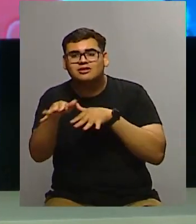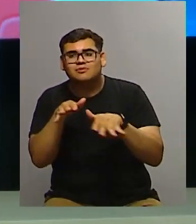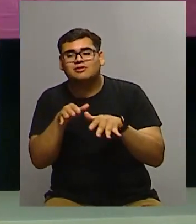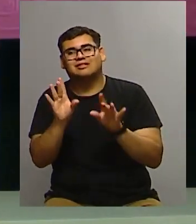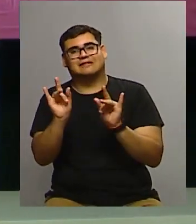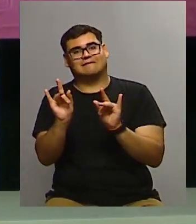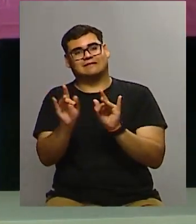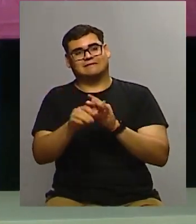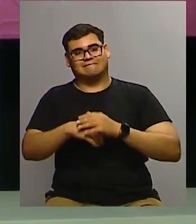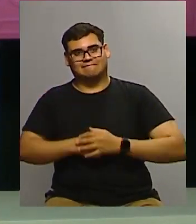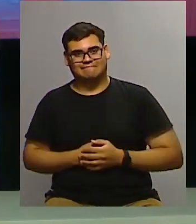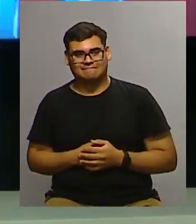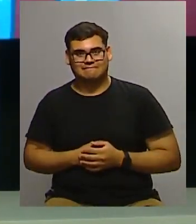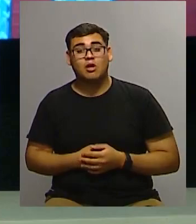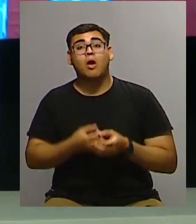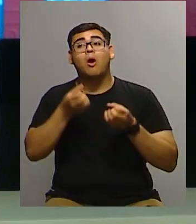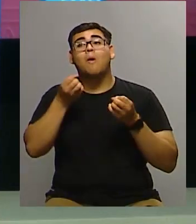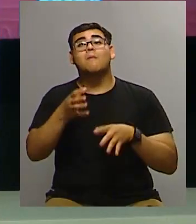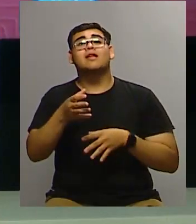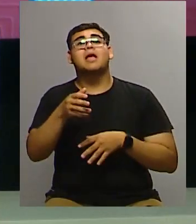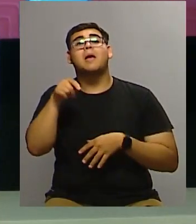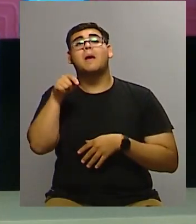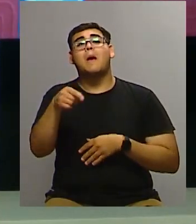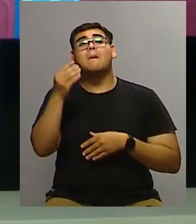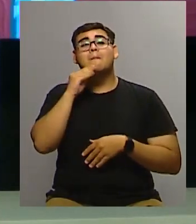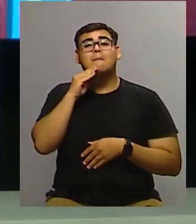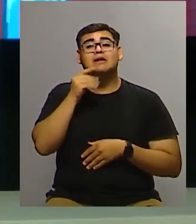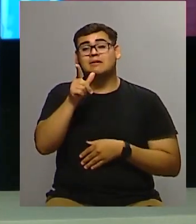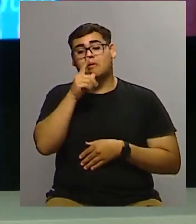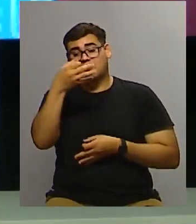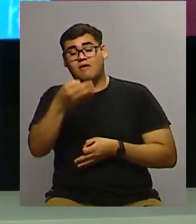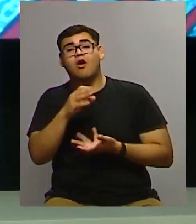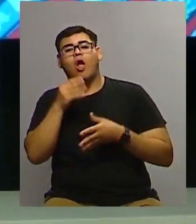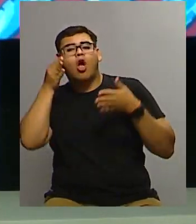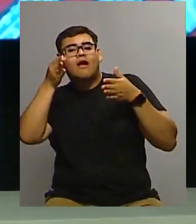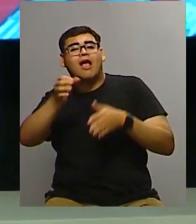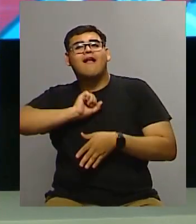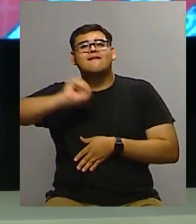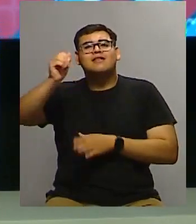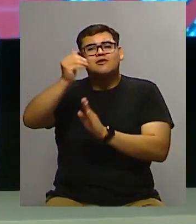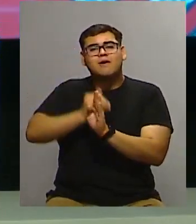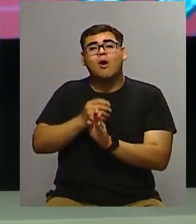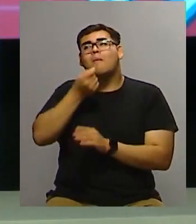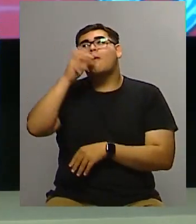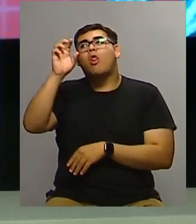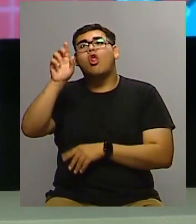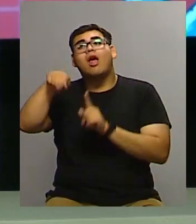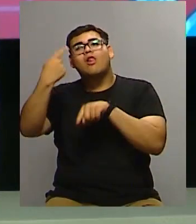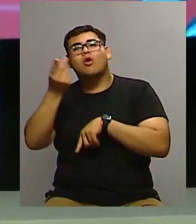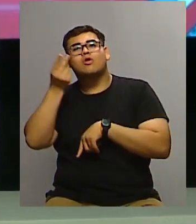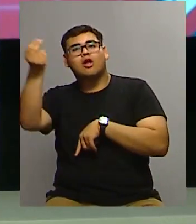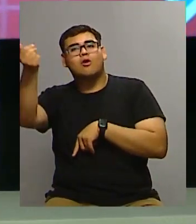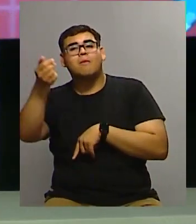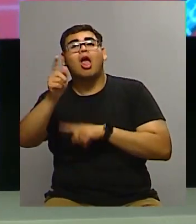cosas bastante bien, que es centrarse en cómo hacer para bajar la inflación, obteniendo dólares del exterior, ha salido a